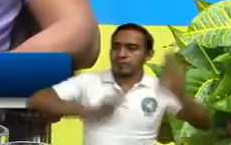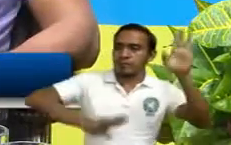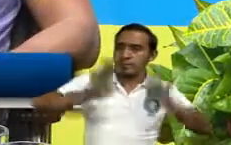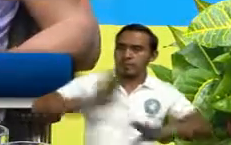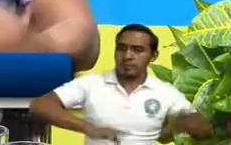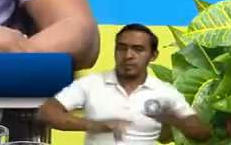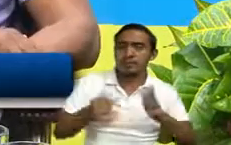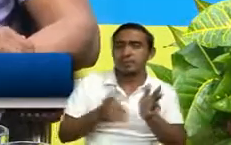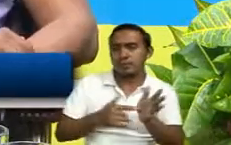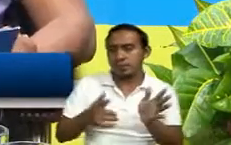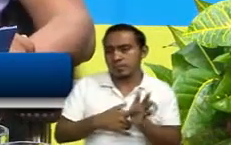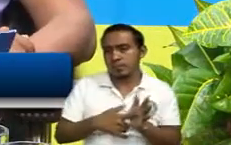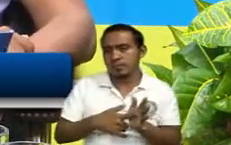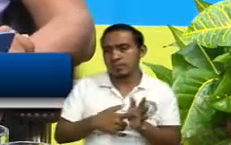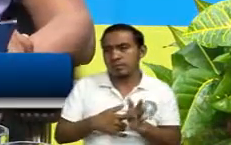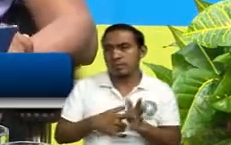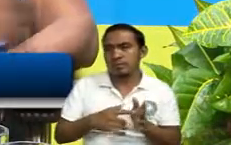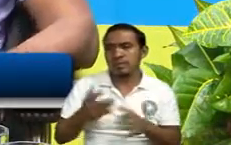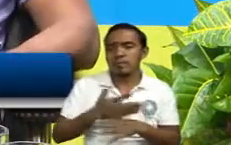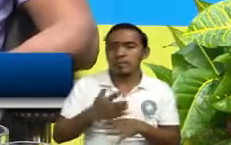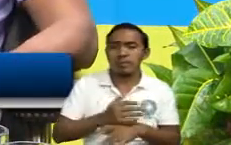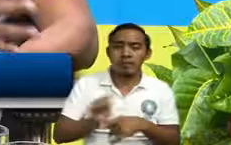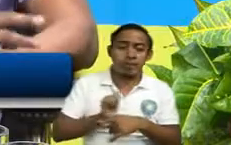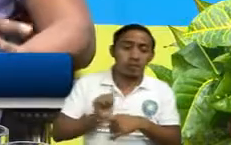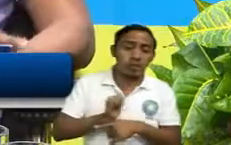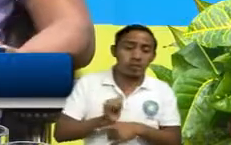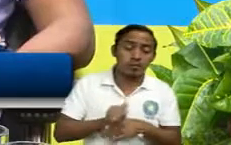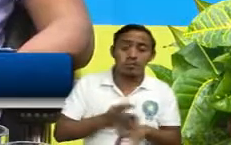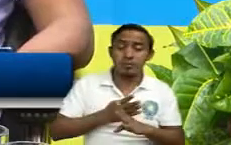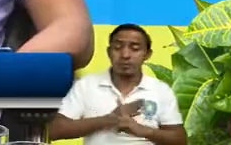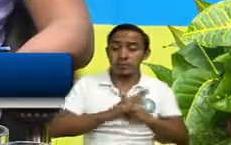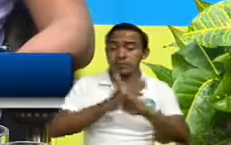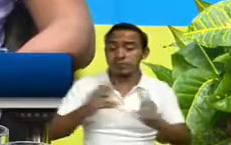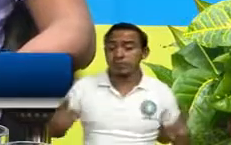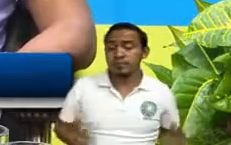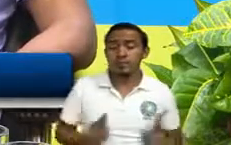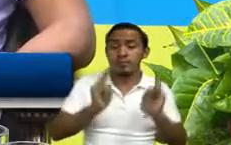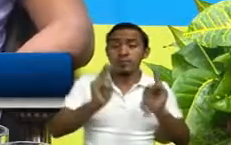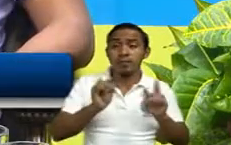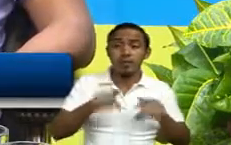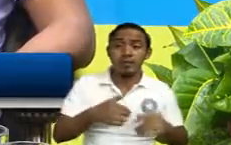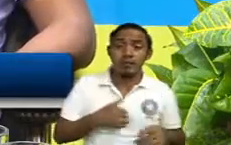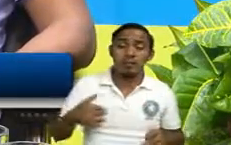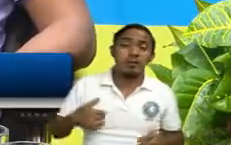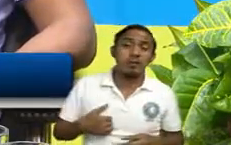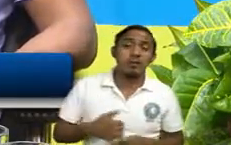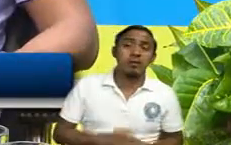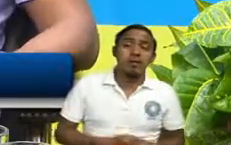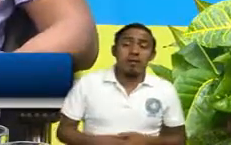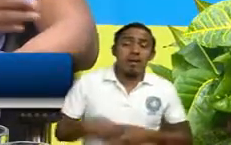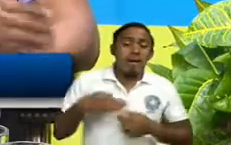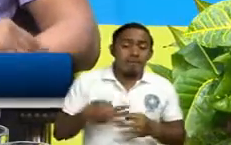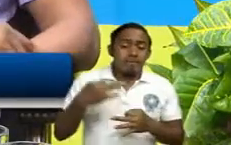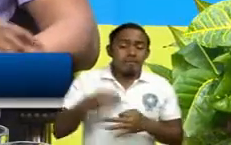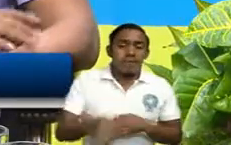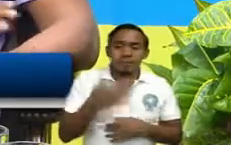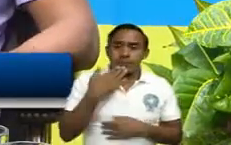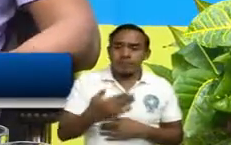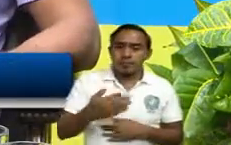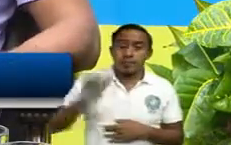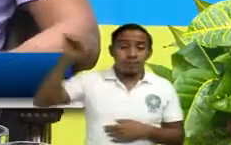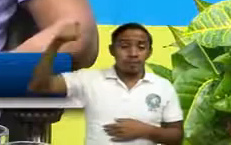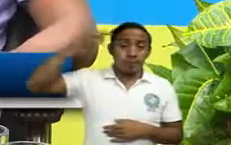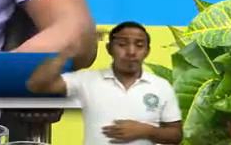activa, por ejemplo, en los ejercicios de protección de la vida, que está haciendo muy frecuentemente el buen gobierno